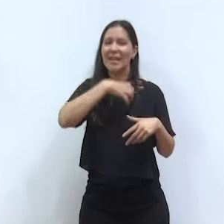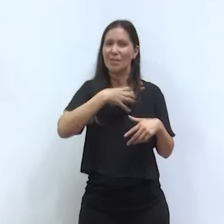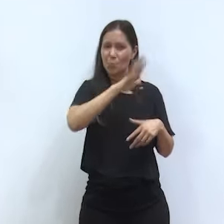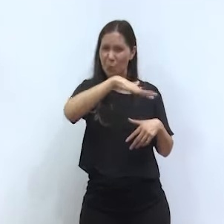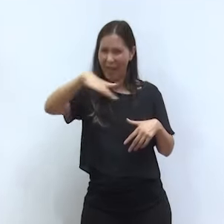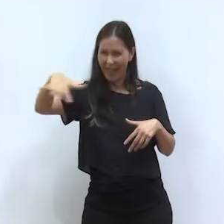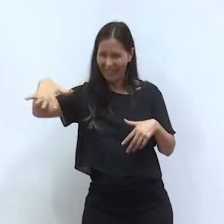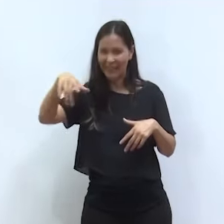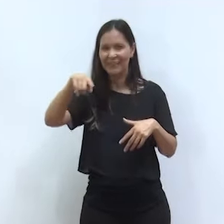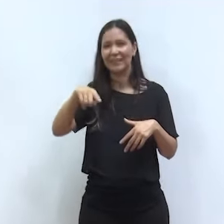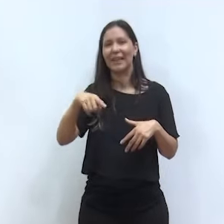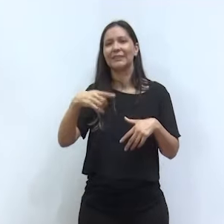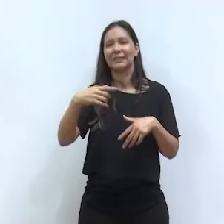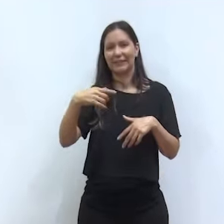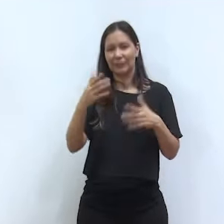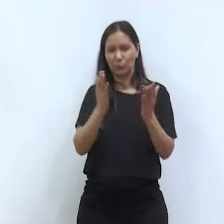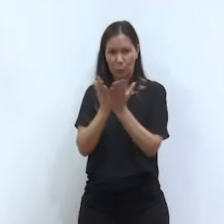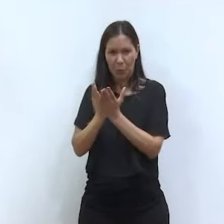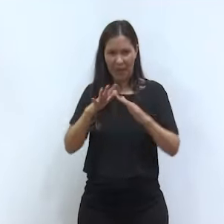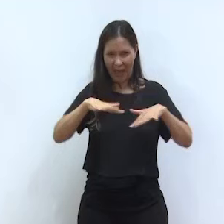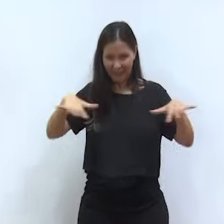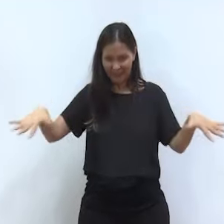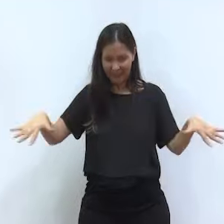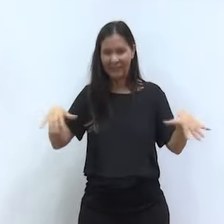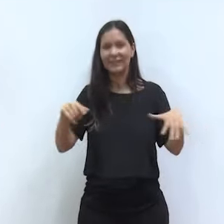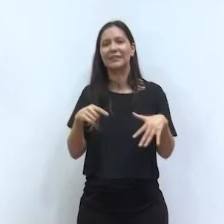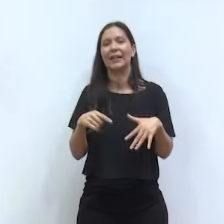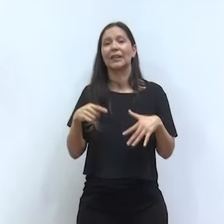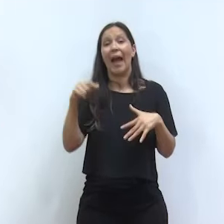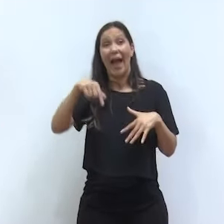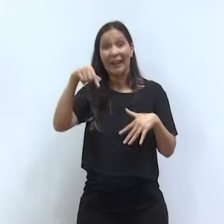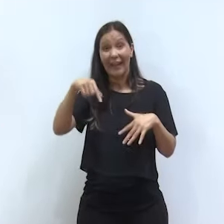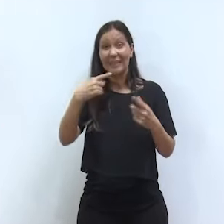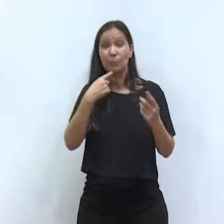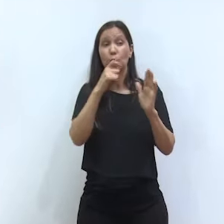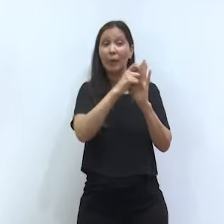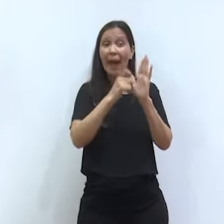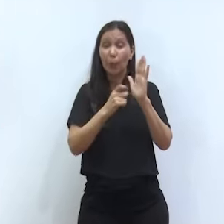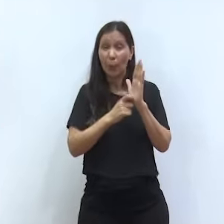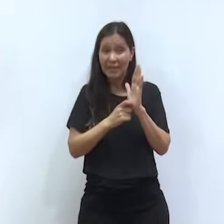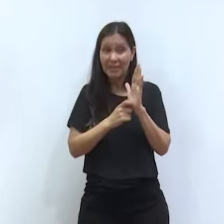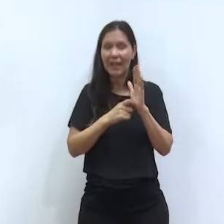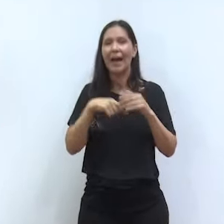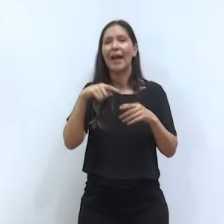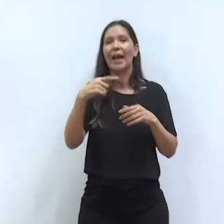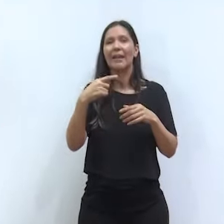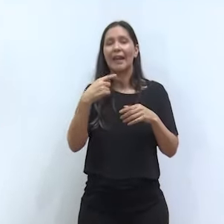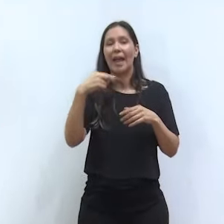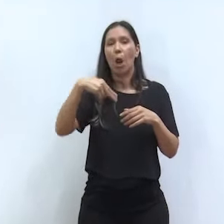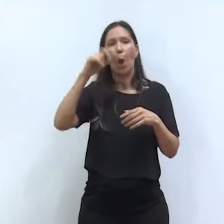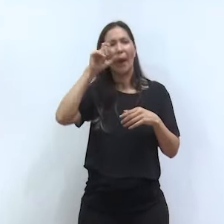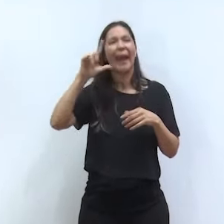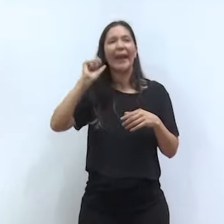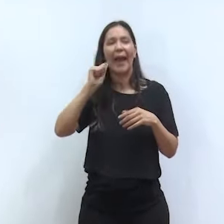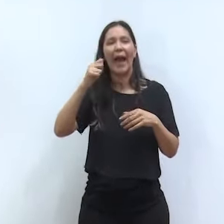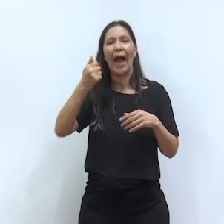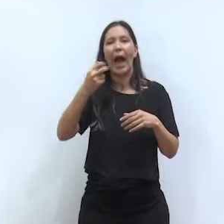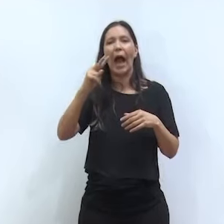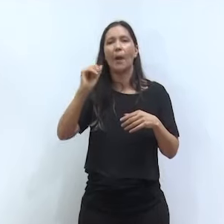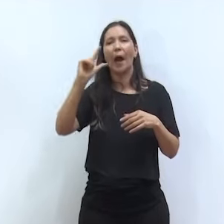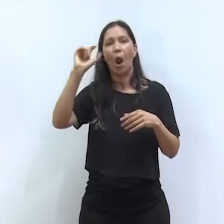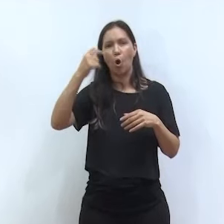apartados quizás más interesantes es una encuesta que hicimos acá en la unqui y Noelia Ávalos un estudiante analizó esta idea de